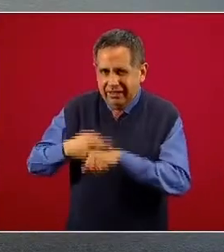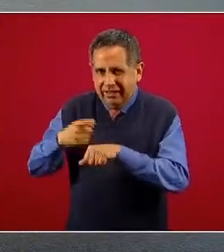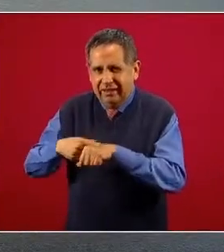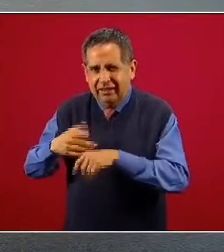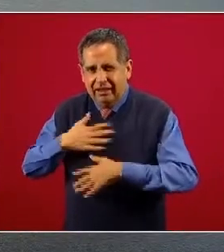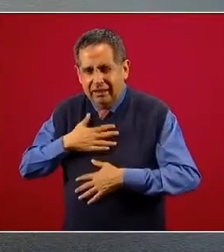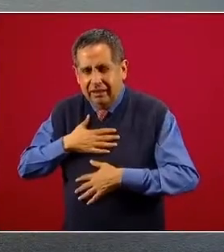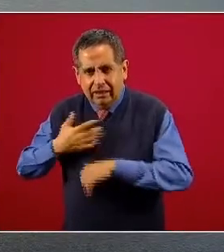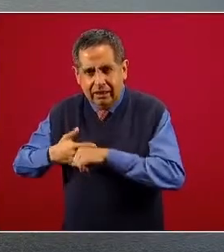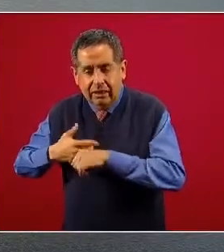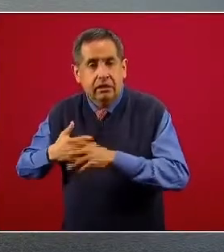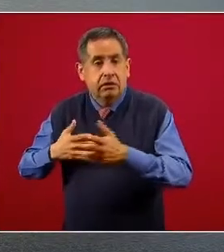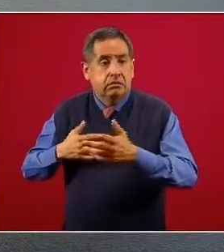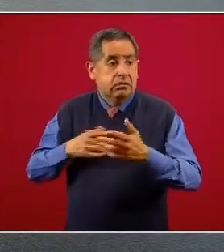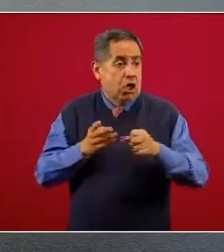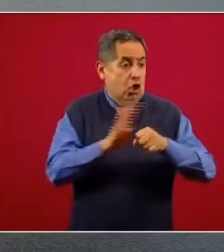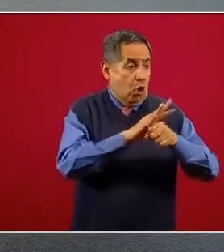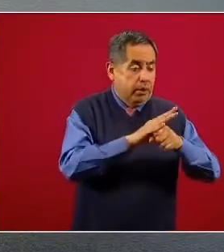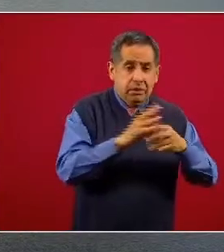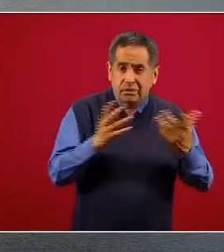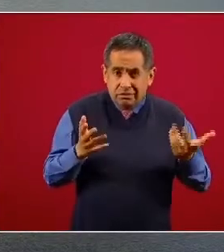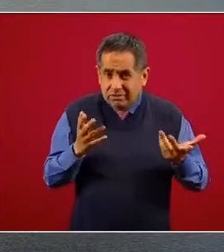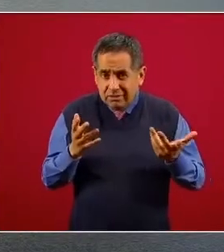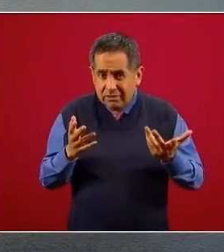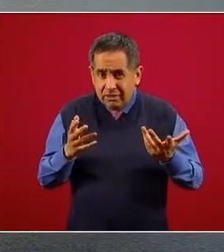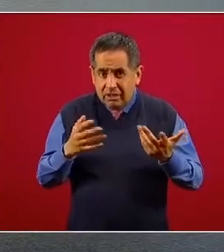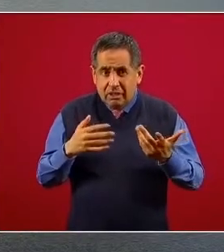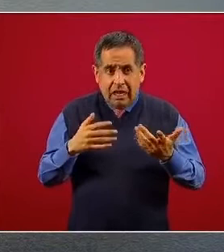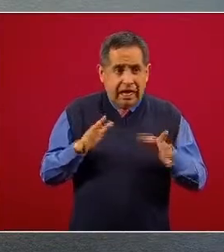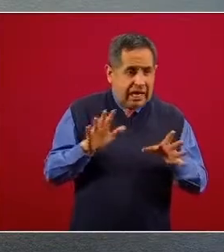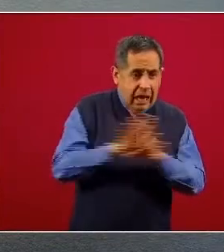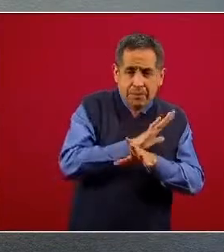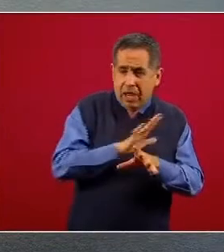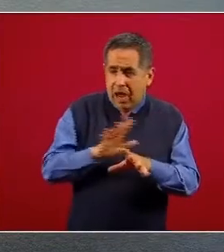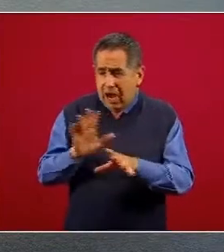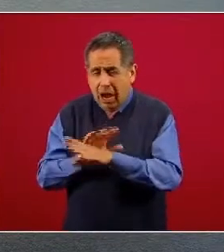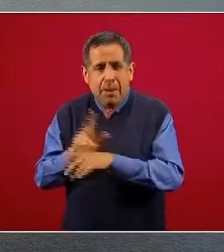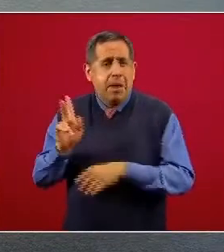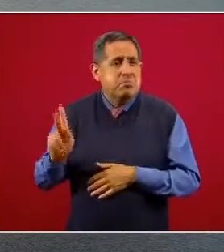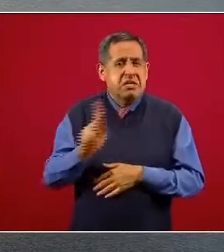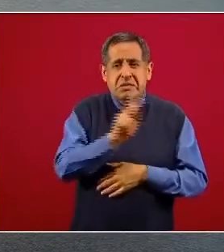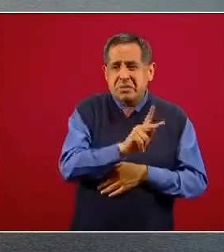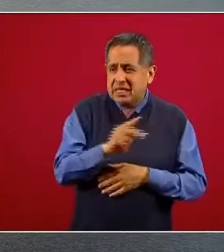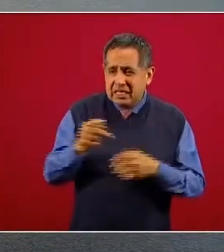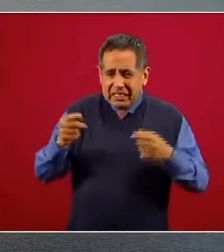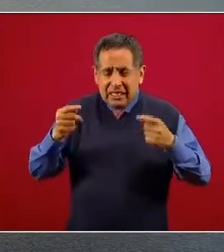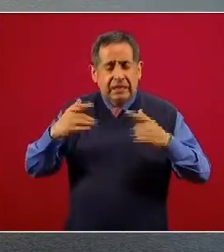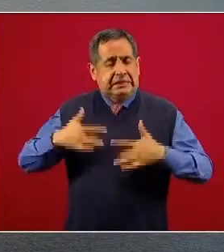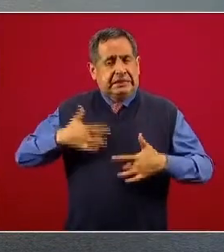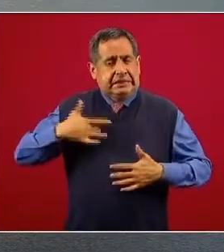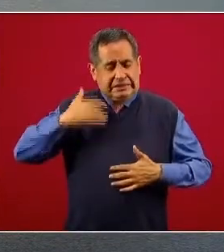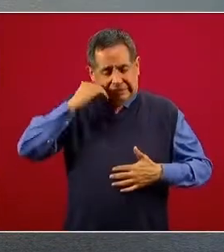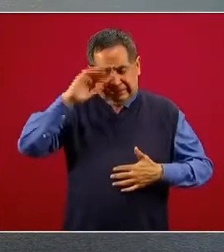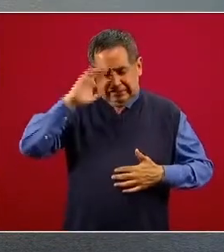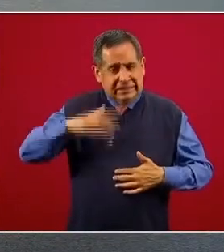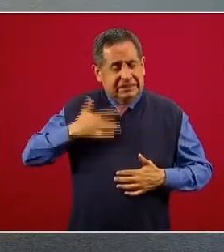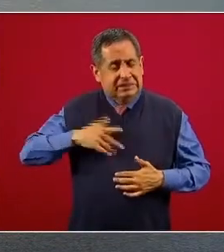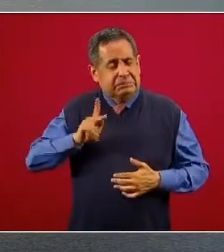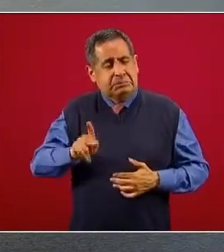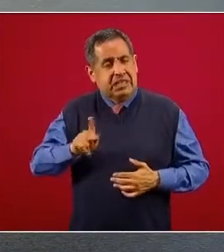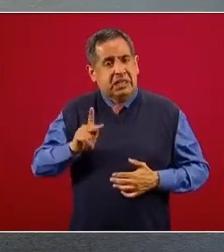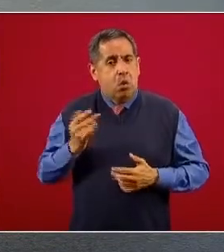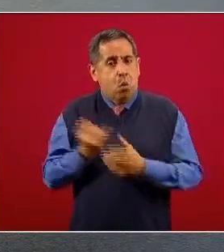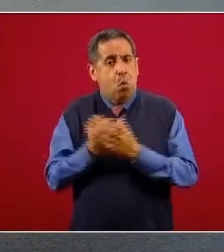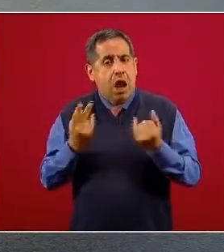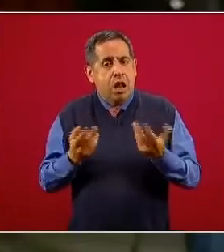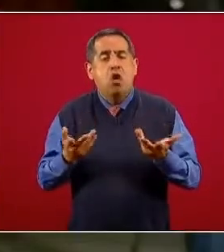a haber modificaciones en la definición de casos de ambas enfermedades al ser tan similares en cuanto a síntomas? Y también si en los